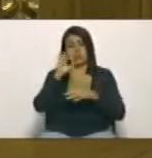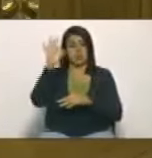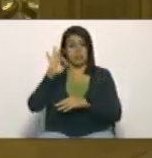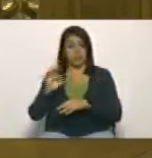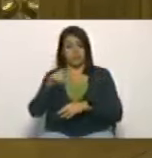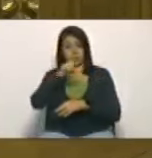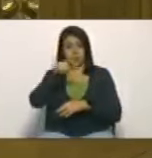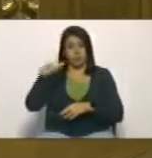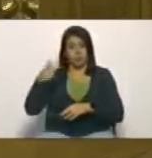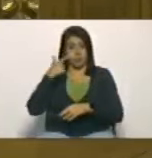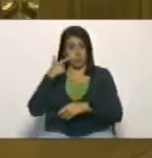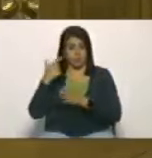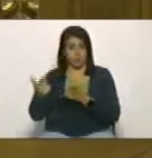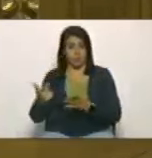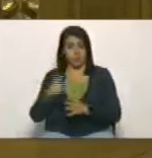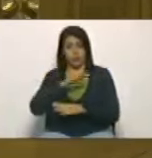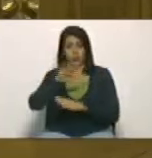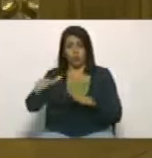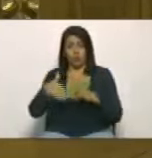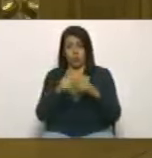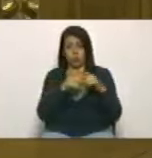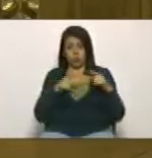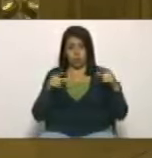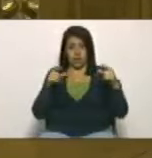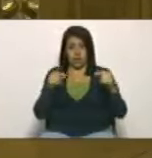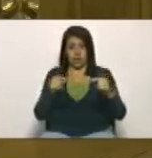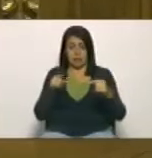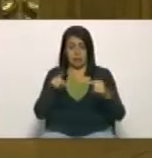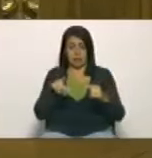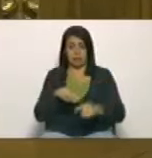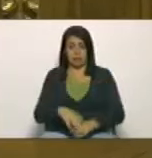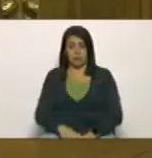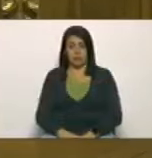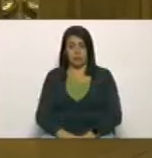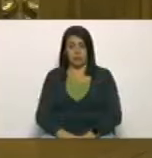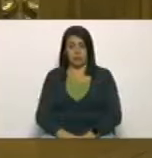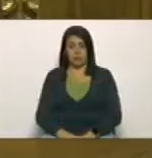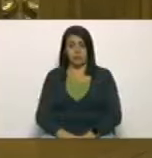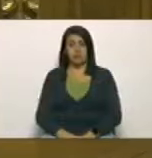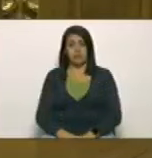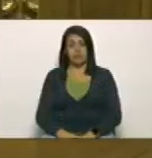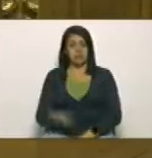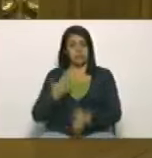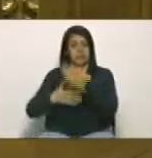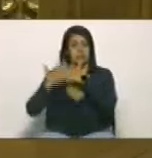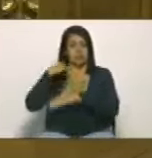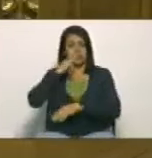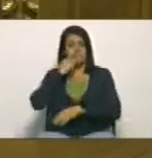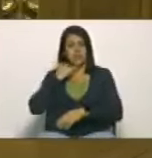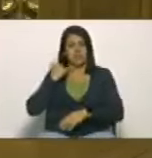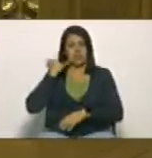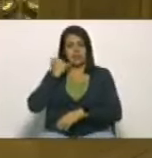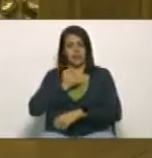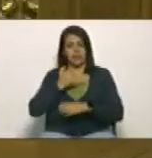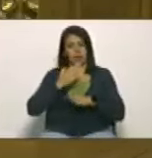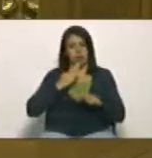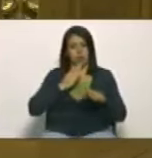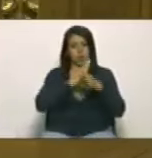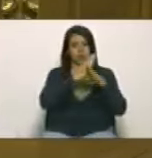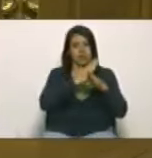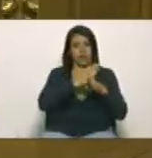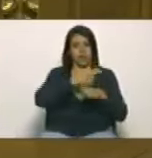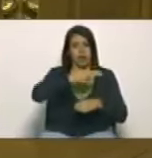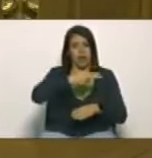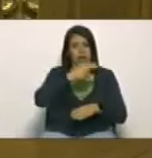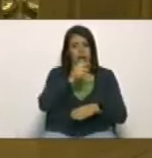de la población de Gaza. Todo eso desde el anglosionismo israelí contra Hamas.